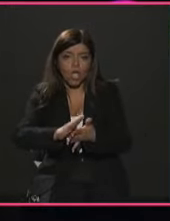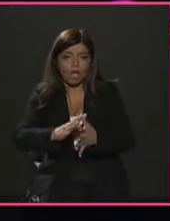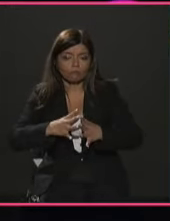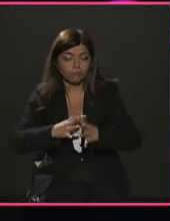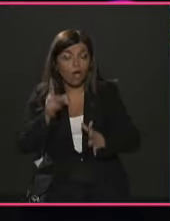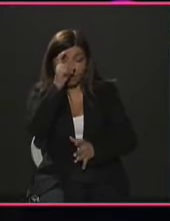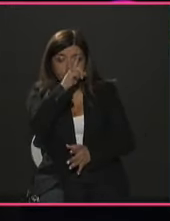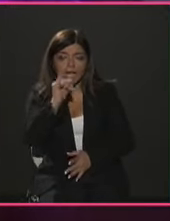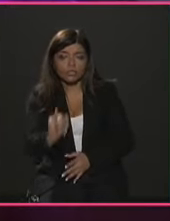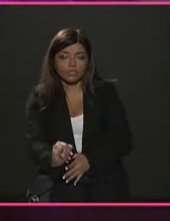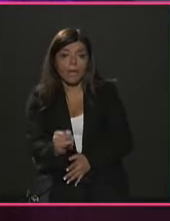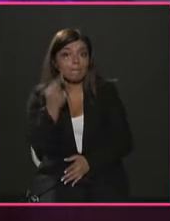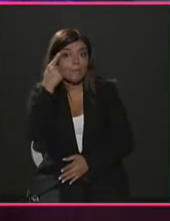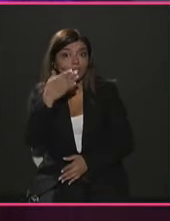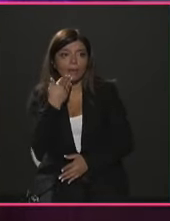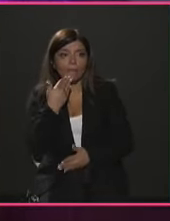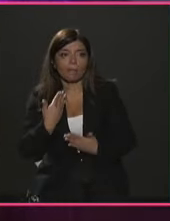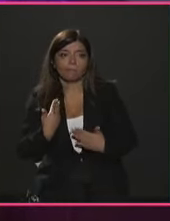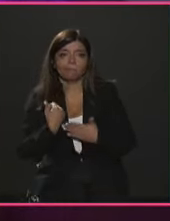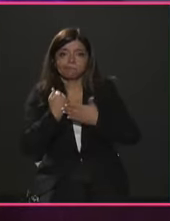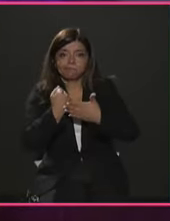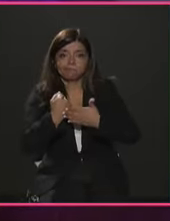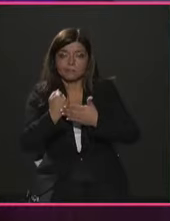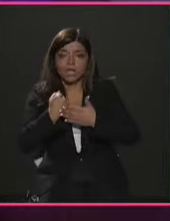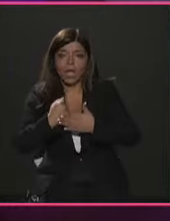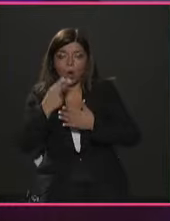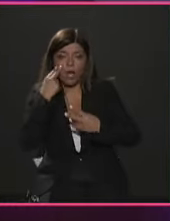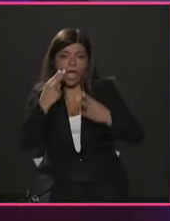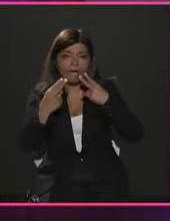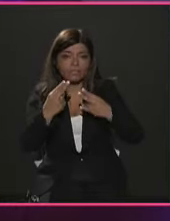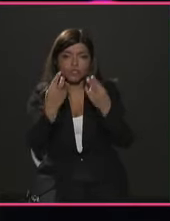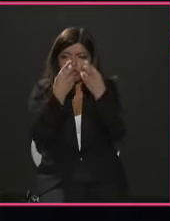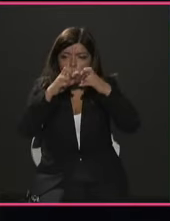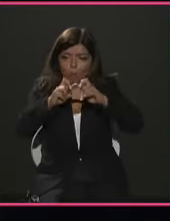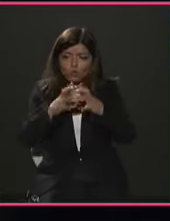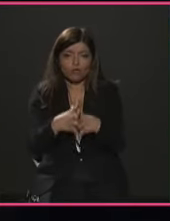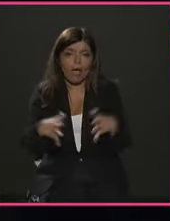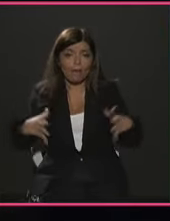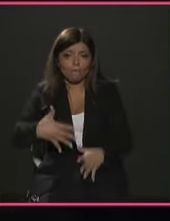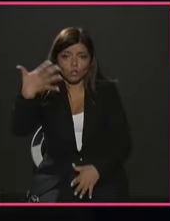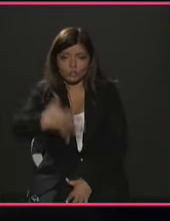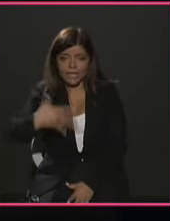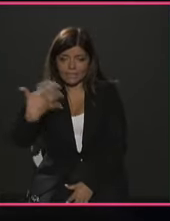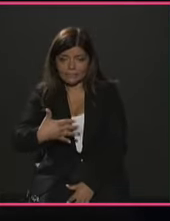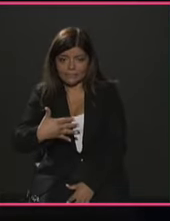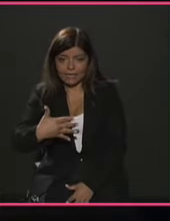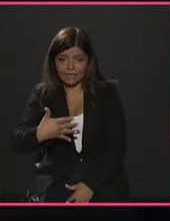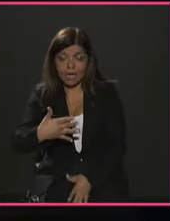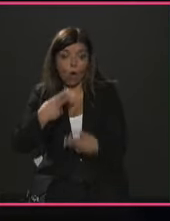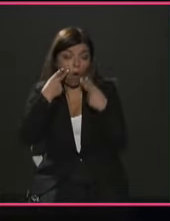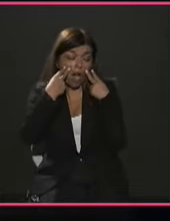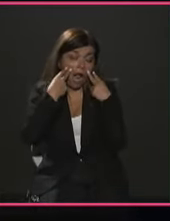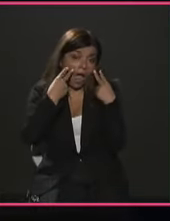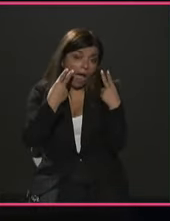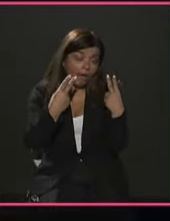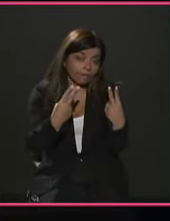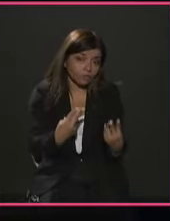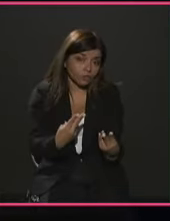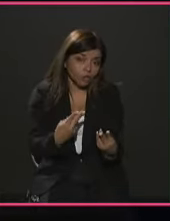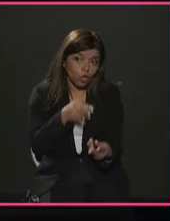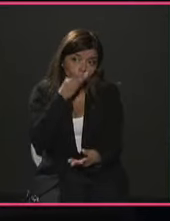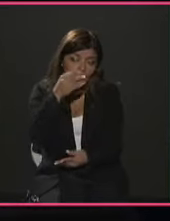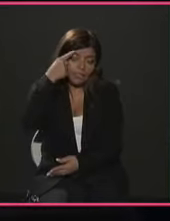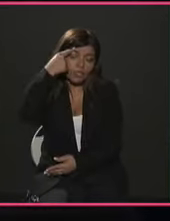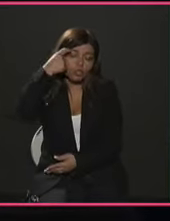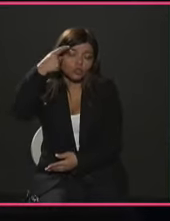complejos pero también nos pueden ofrecer una alternativa una visión alternativa vital no es la visión que dicta los